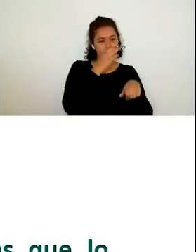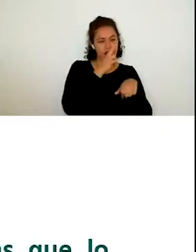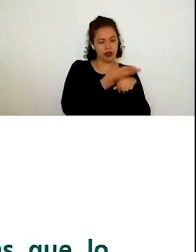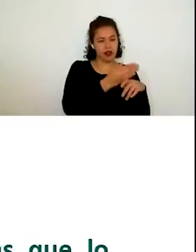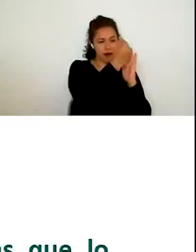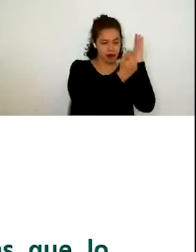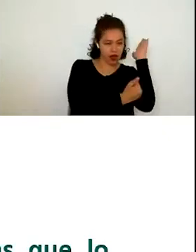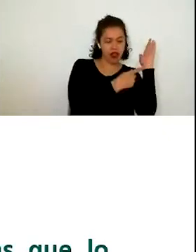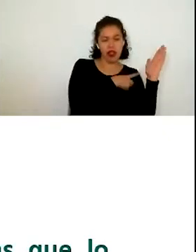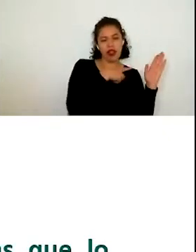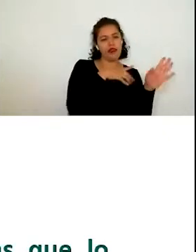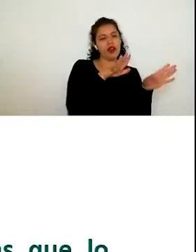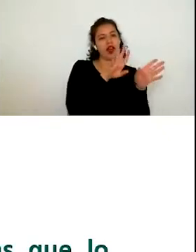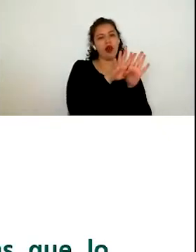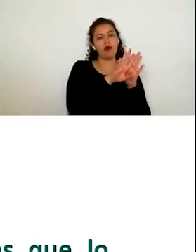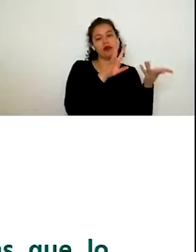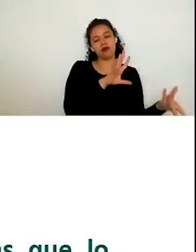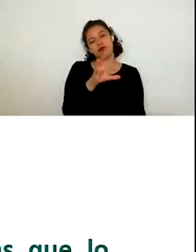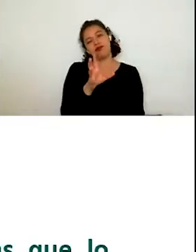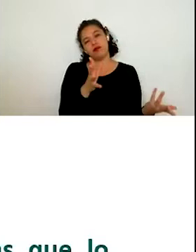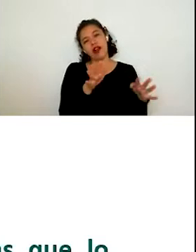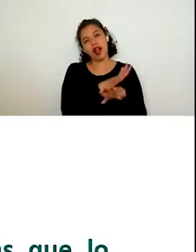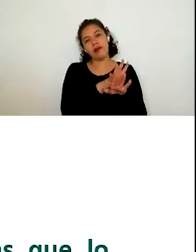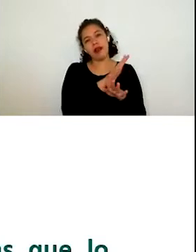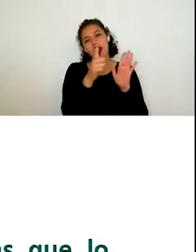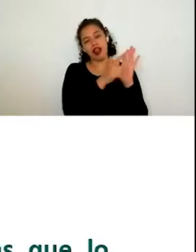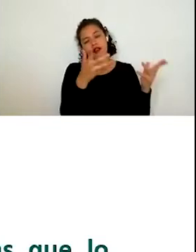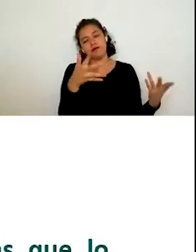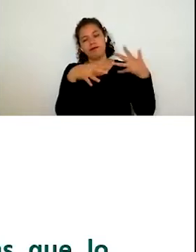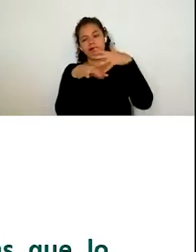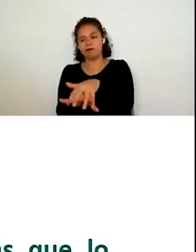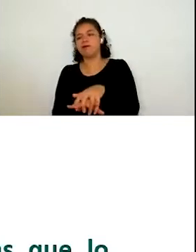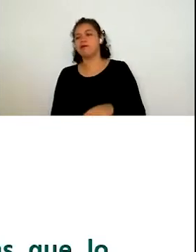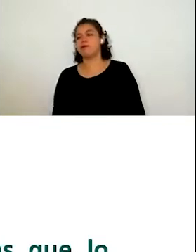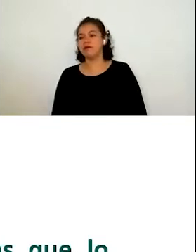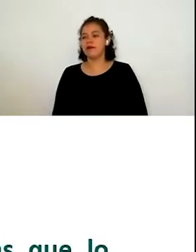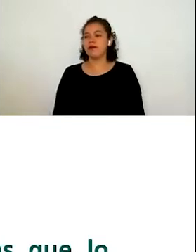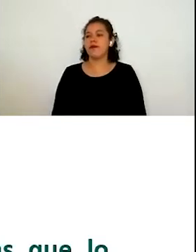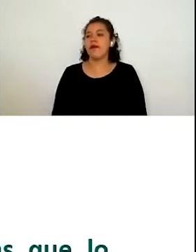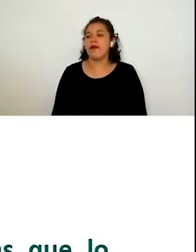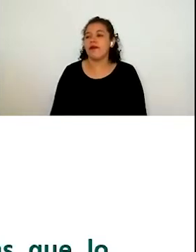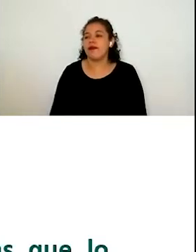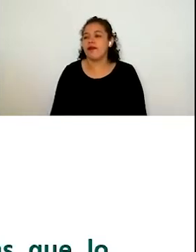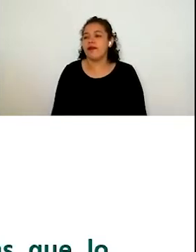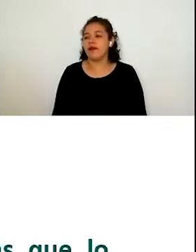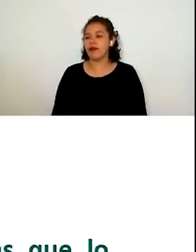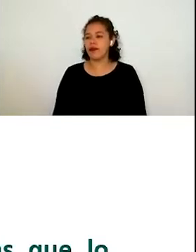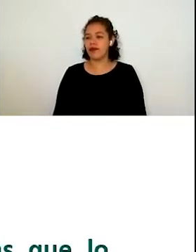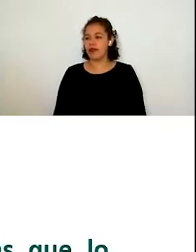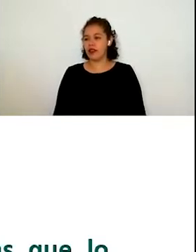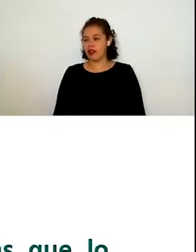Los cargos que pueden ocupar dentro del órgano de administración, que es el patronato, pueden variar. Eso